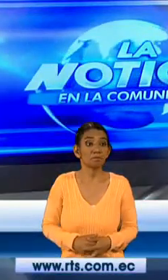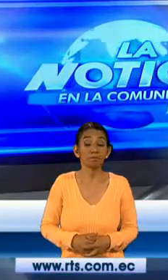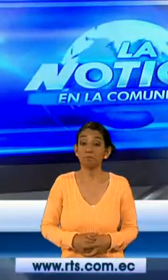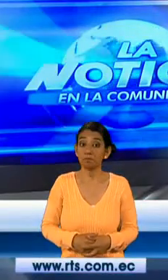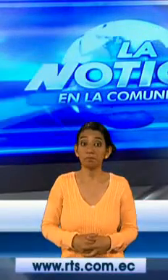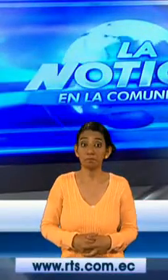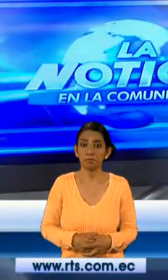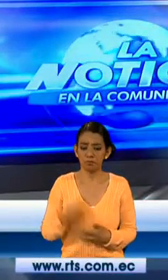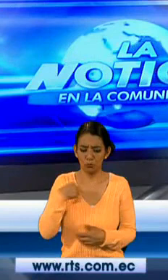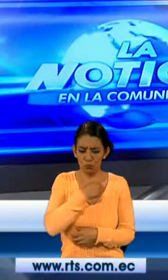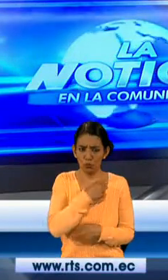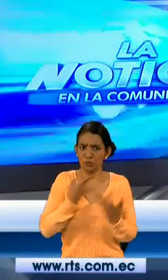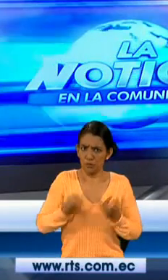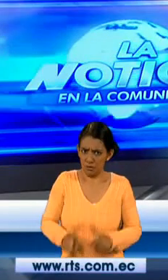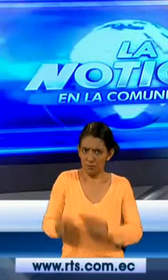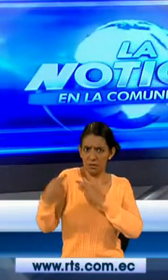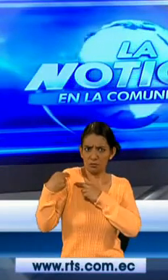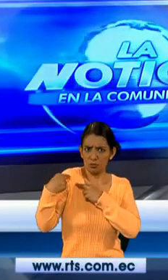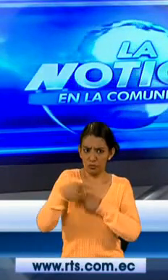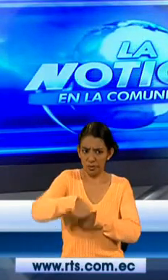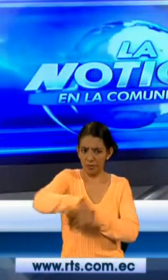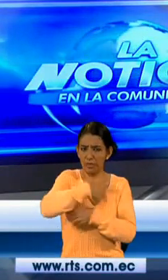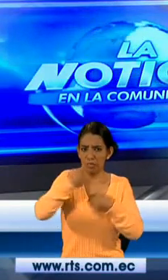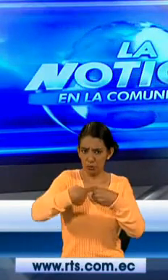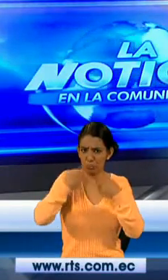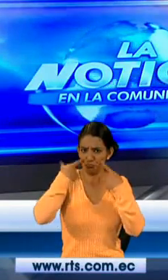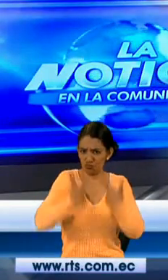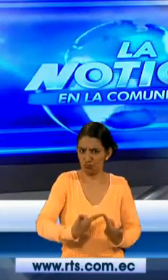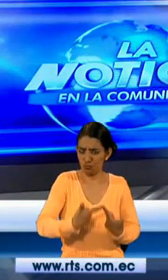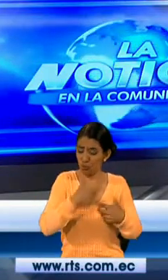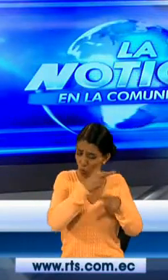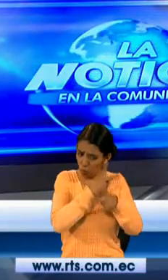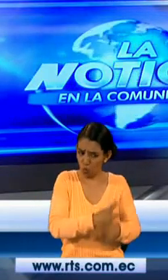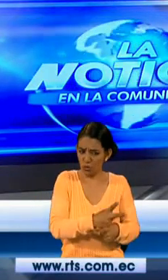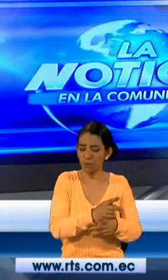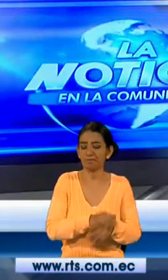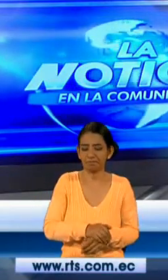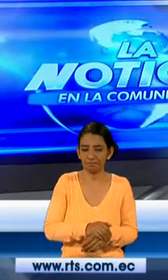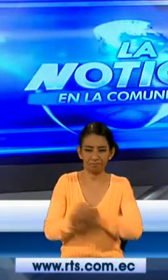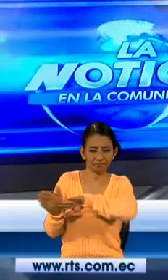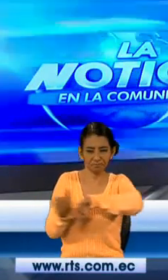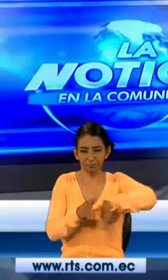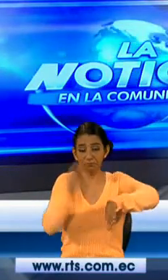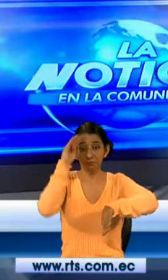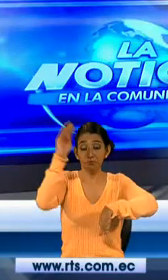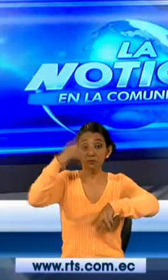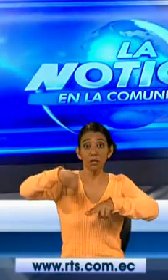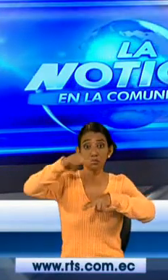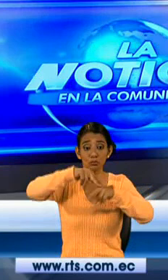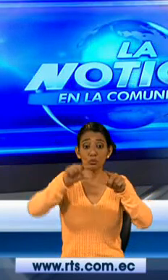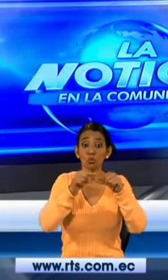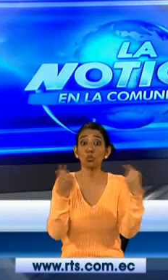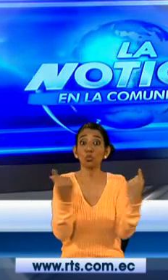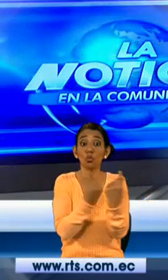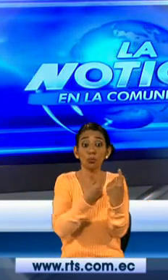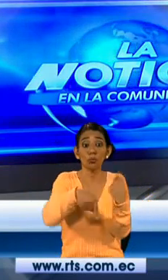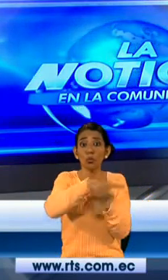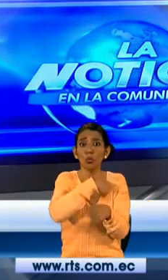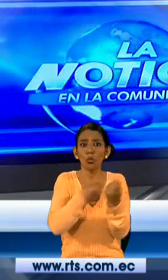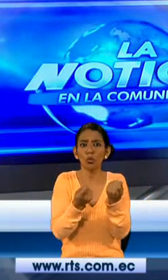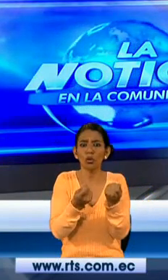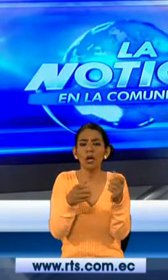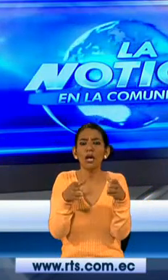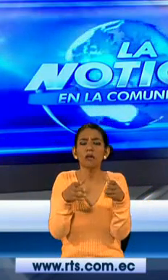también tenemos la responsabilidad de cuidar a la ciudad de Quito. Ahora les contamos que la Policía Nacional les articuló una presunta banda que se dedicaba al delito de